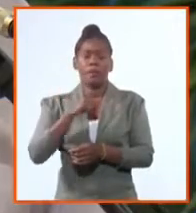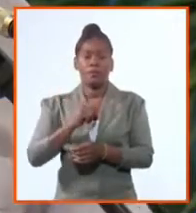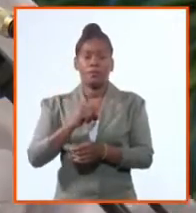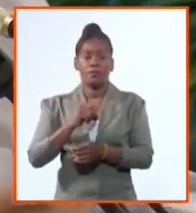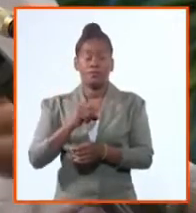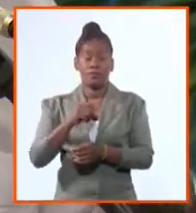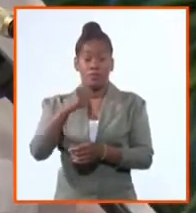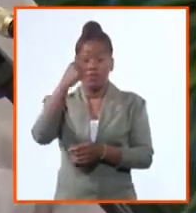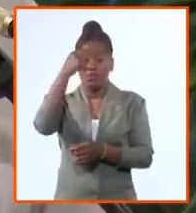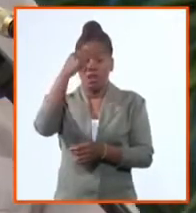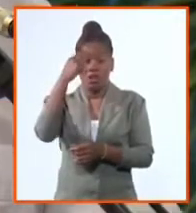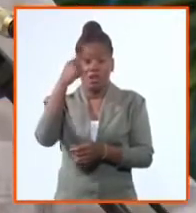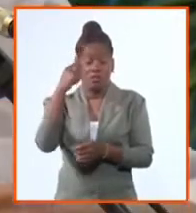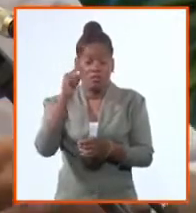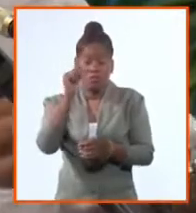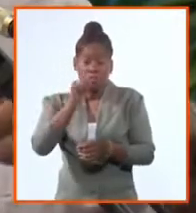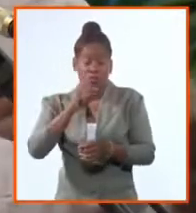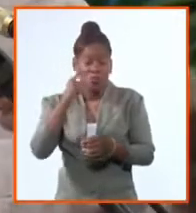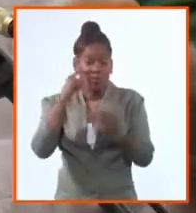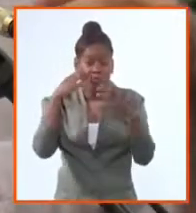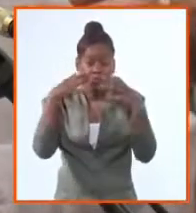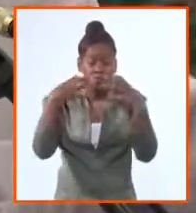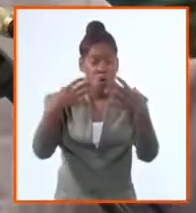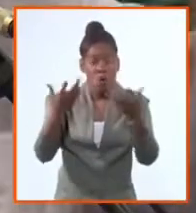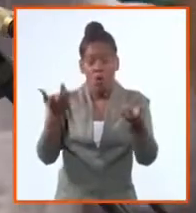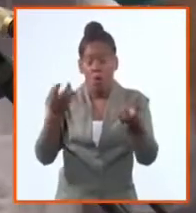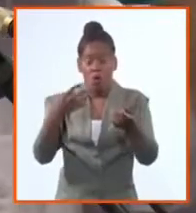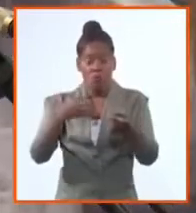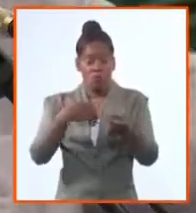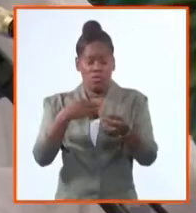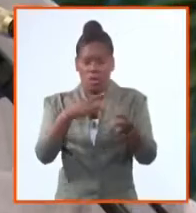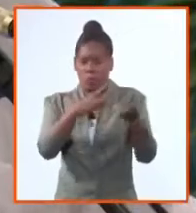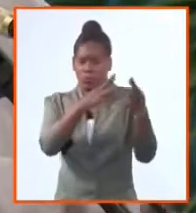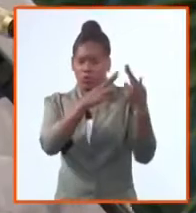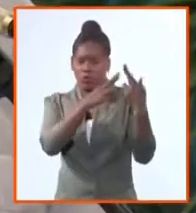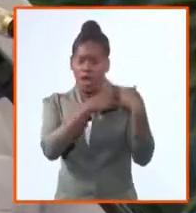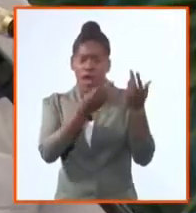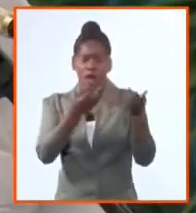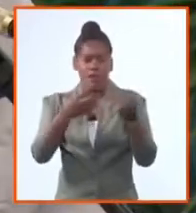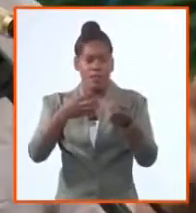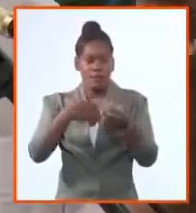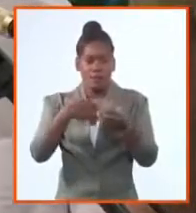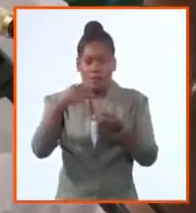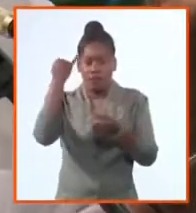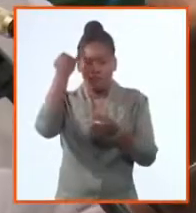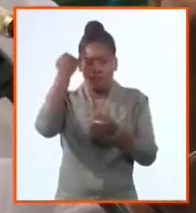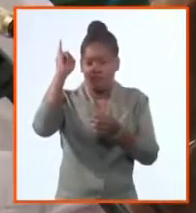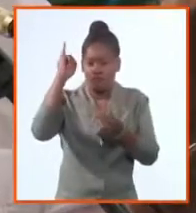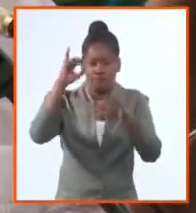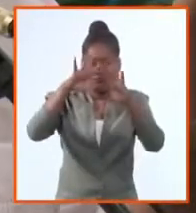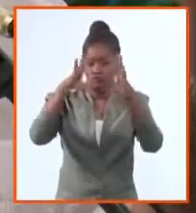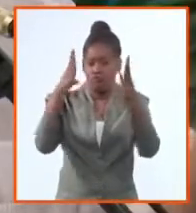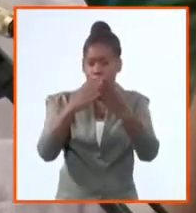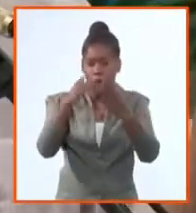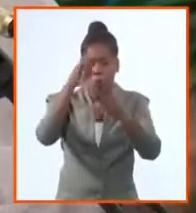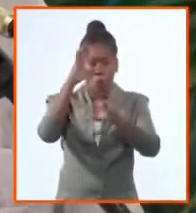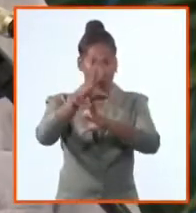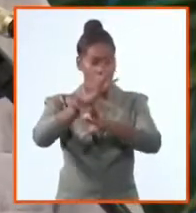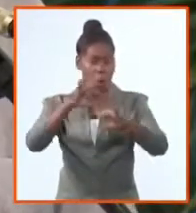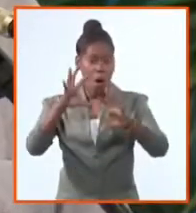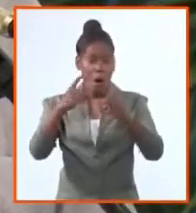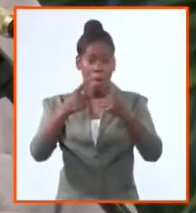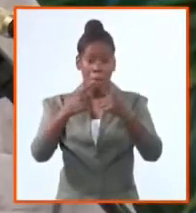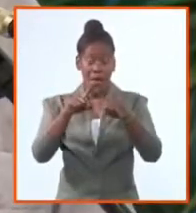su ética, por su valentía, por un hombre de principios, por los ideales que tuvo. Pero no hacemos referencia